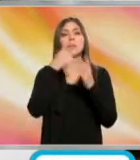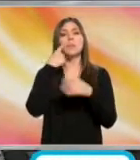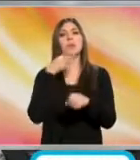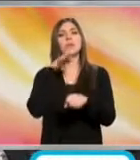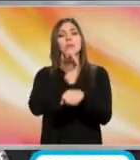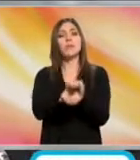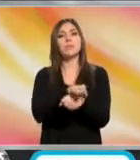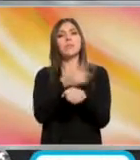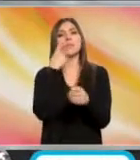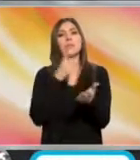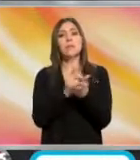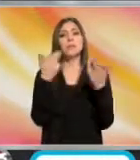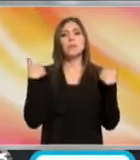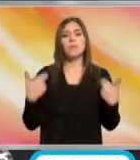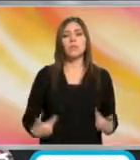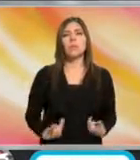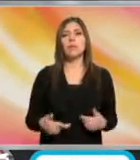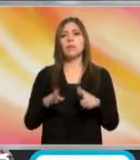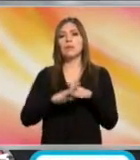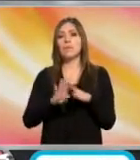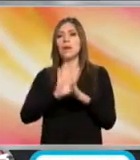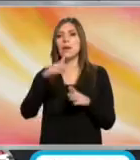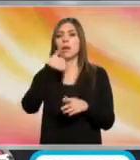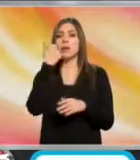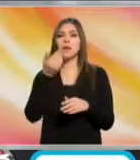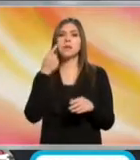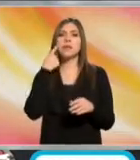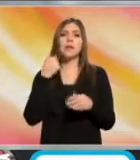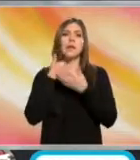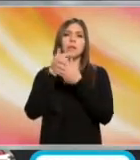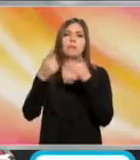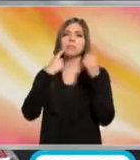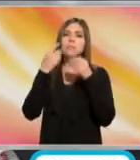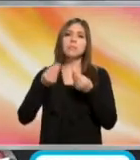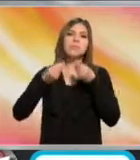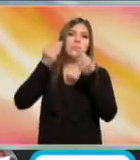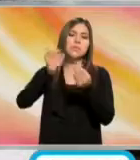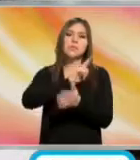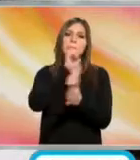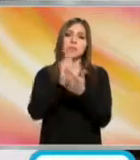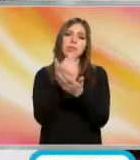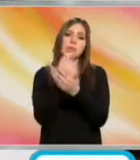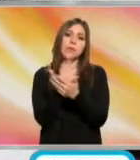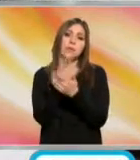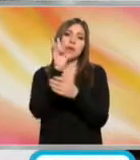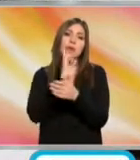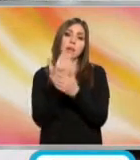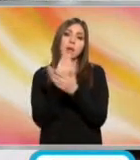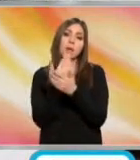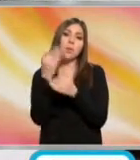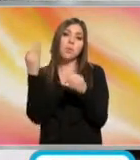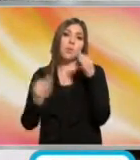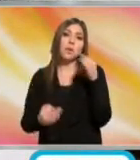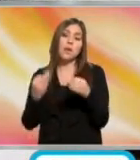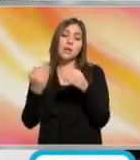humanos y de los migrantes, pues ya están interponiendo sus recursos legales para impedir otra vez. Se espera que un juez la vaya.